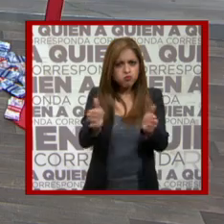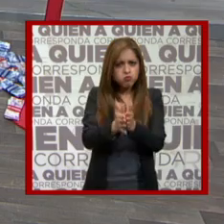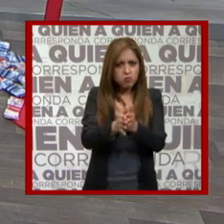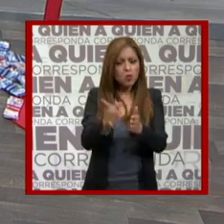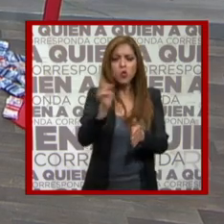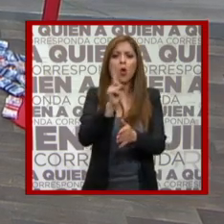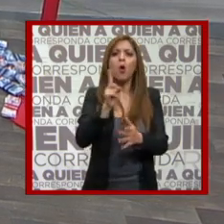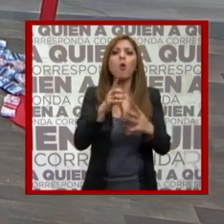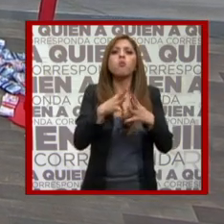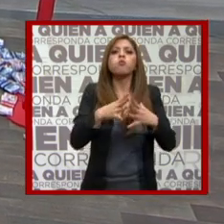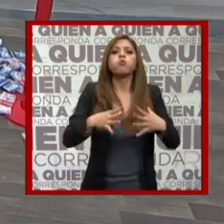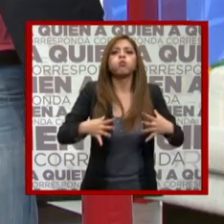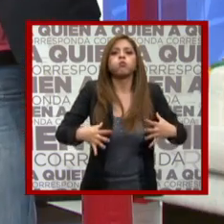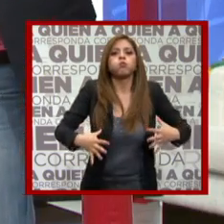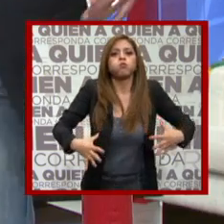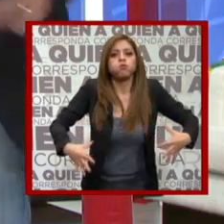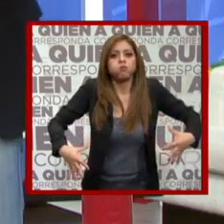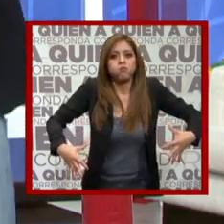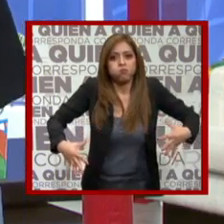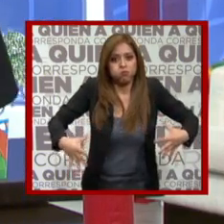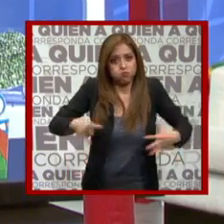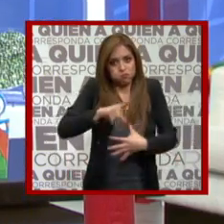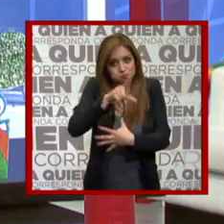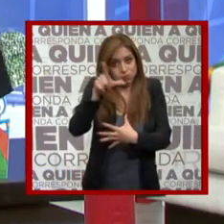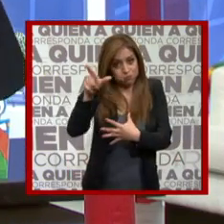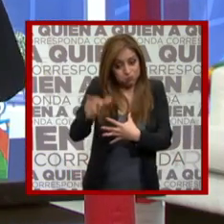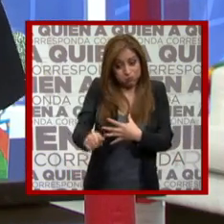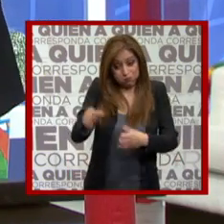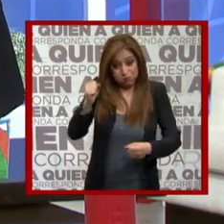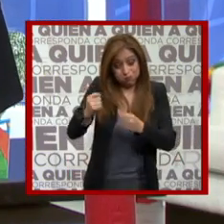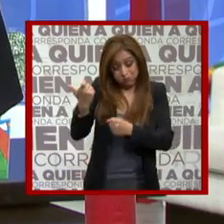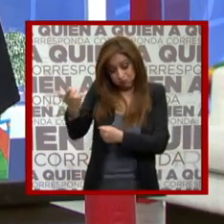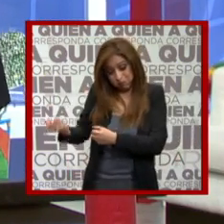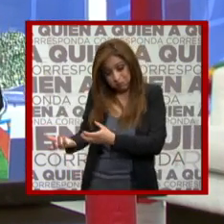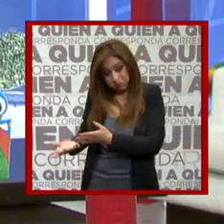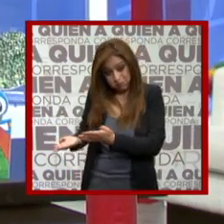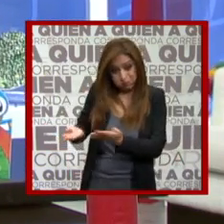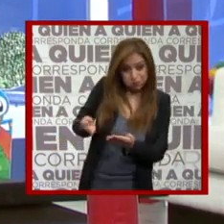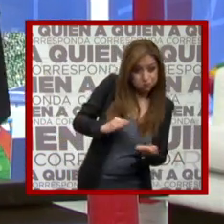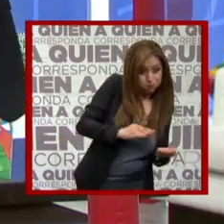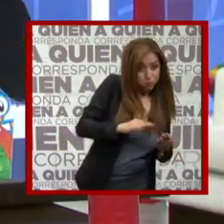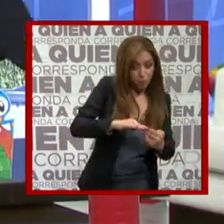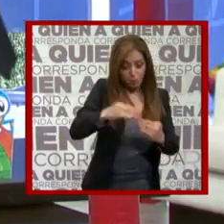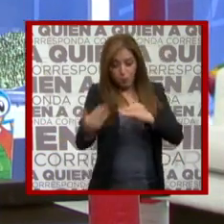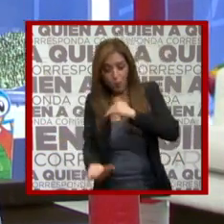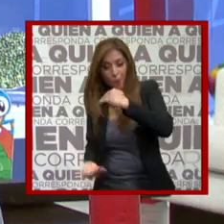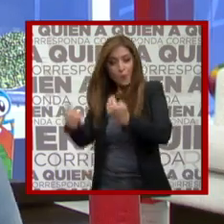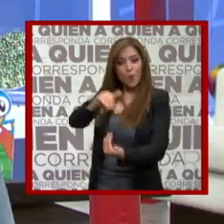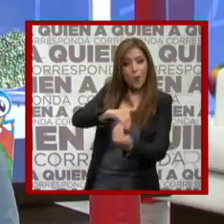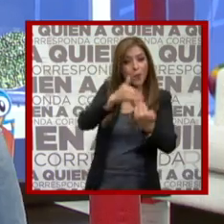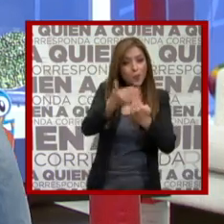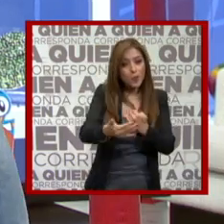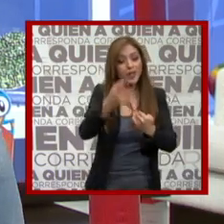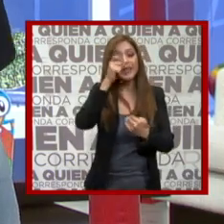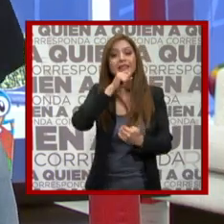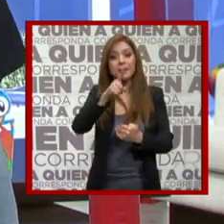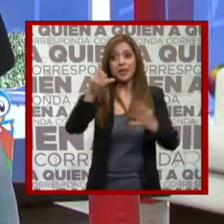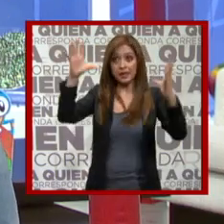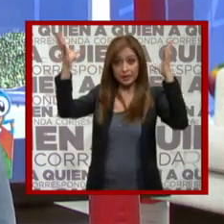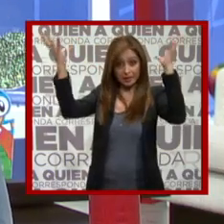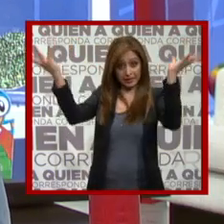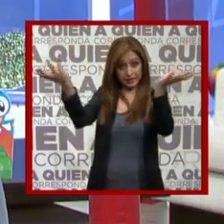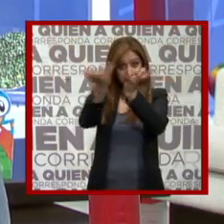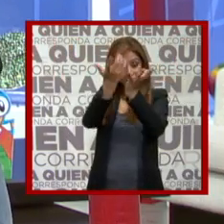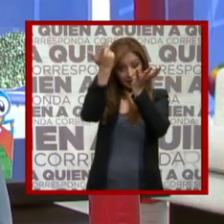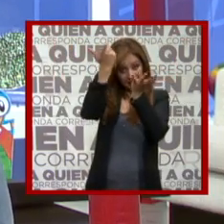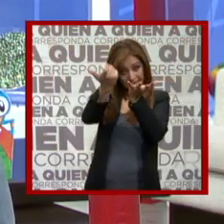globos inflados. Los inflamos como si fueran unos globos y lo que tienen que hacer es trasladar el dinero en una serie de obstáculos que les colocamos y las esferas, porque el dinero está en